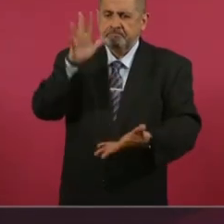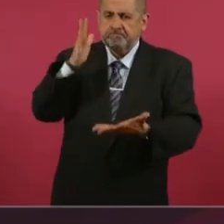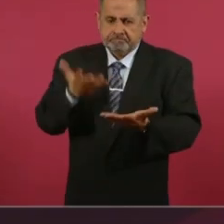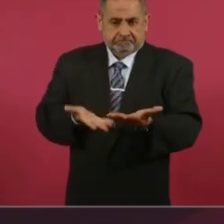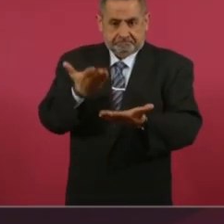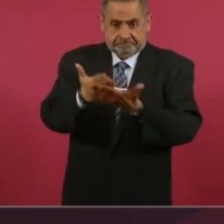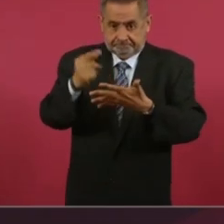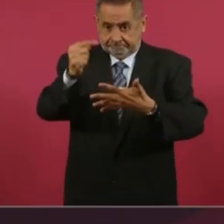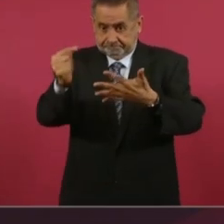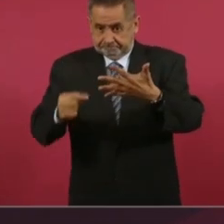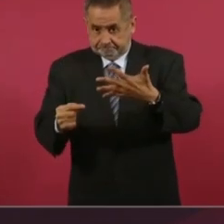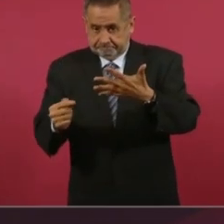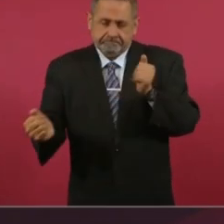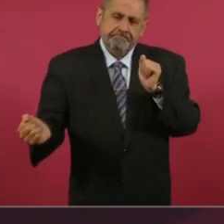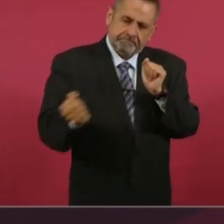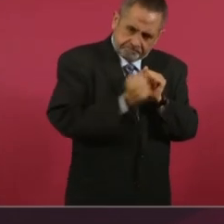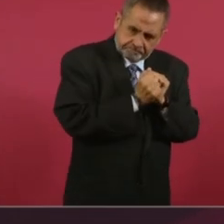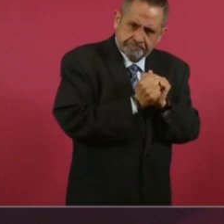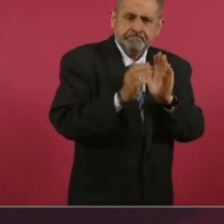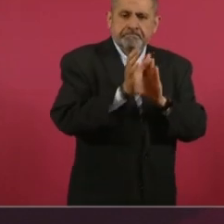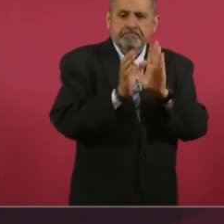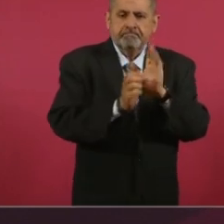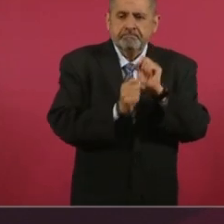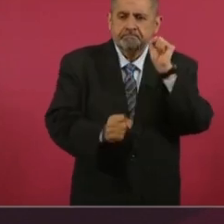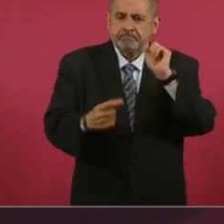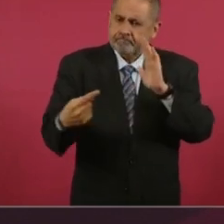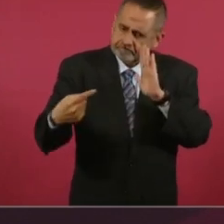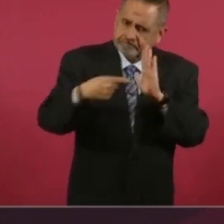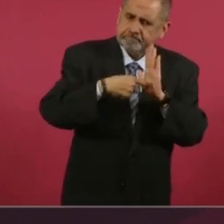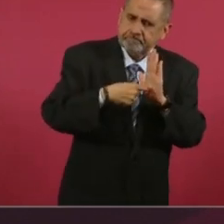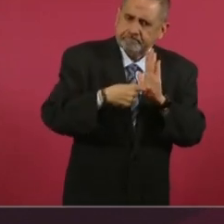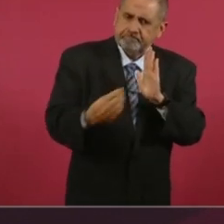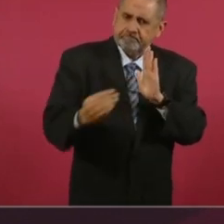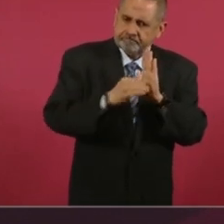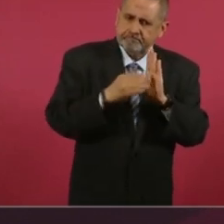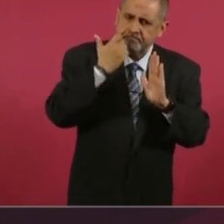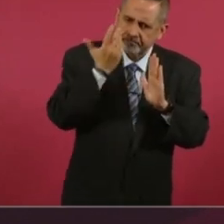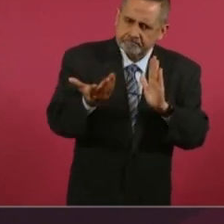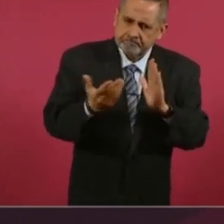mayoría queremos que sean reformas constitucionales.